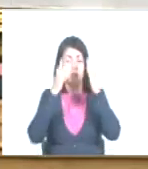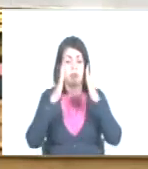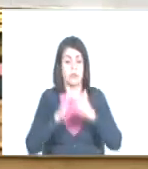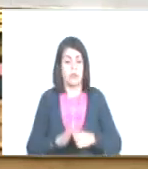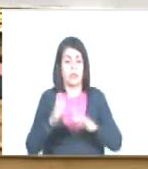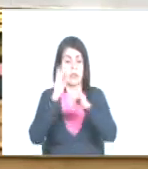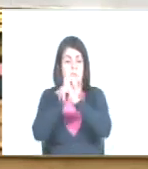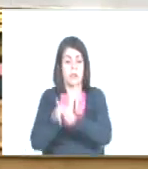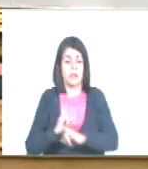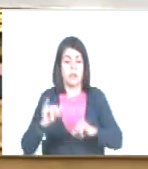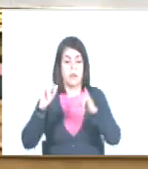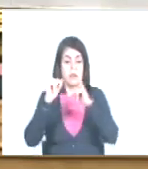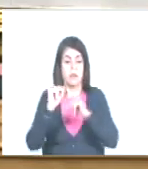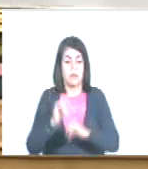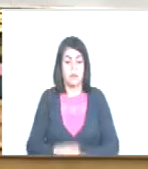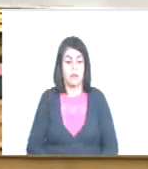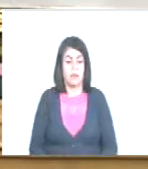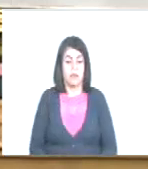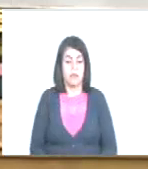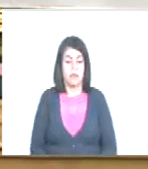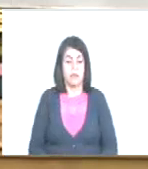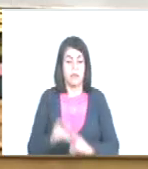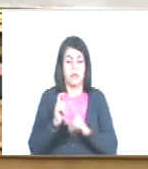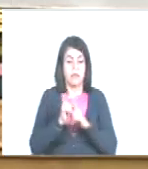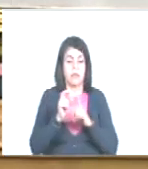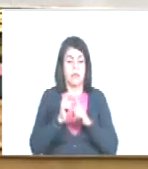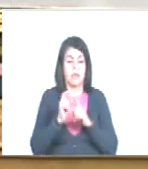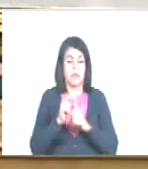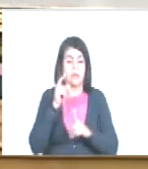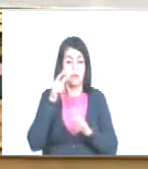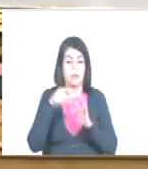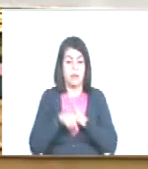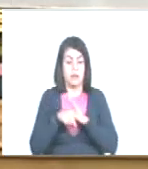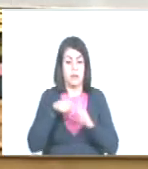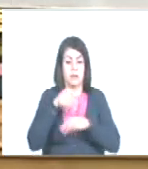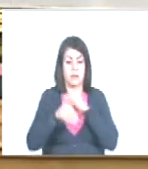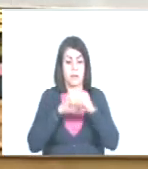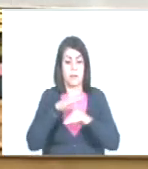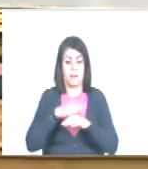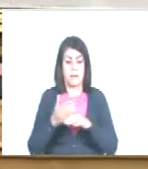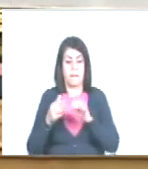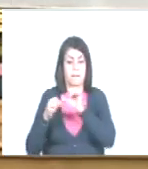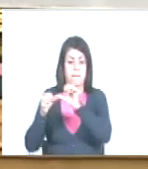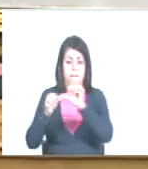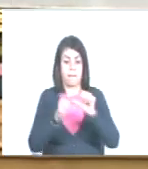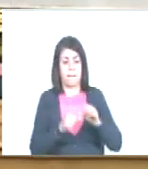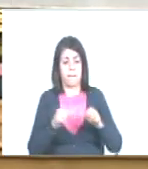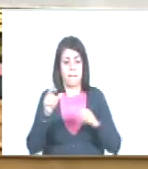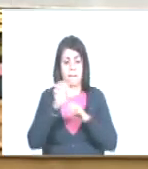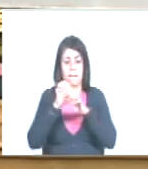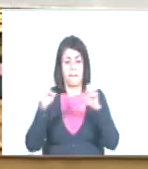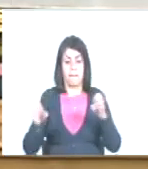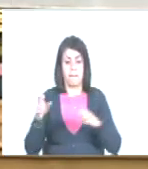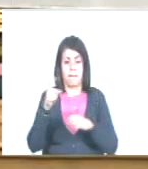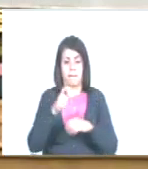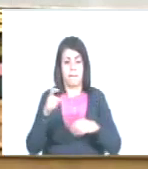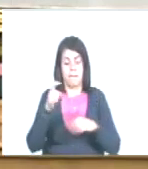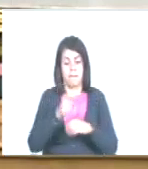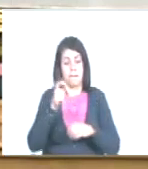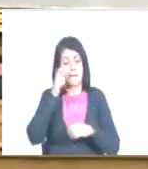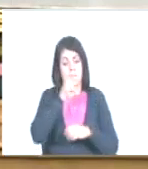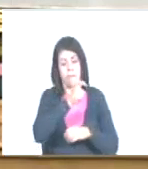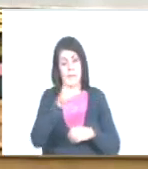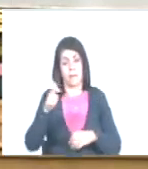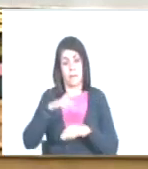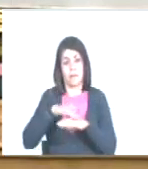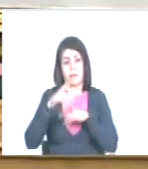la independencia. Palabras proféticas de un maestro que educaba a su pueblo